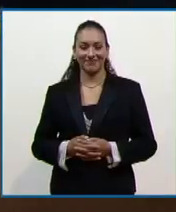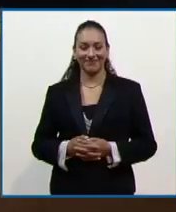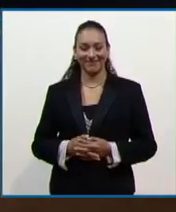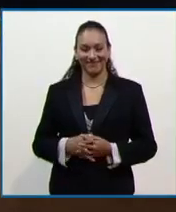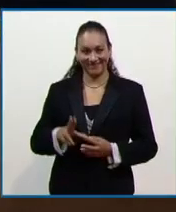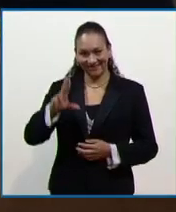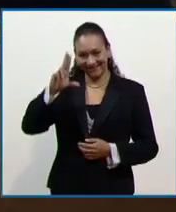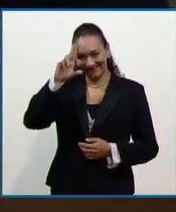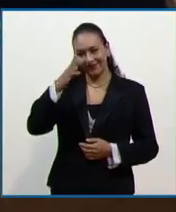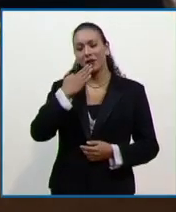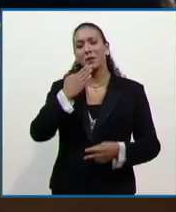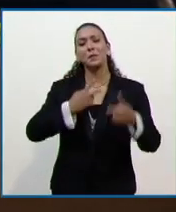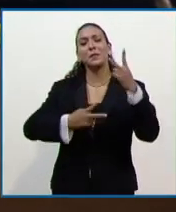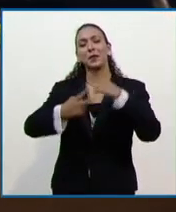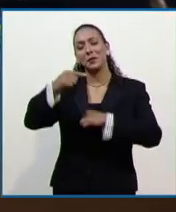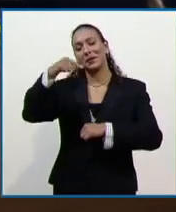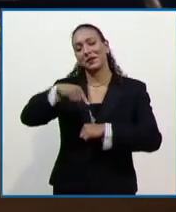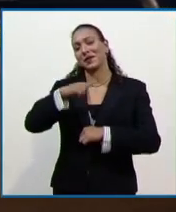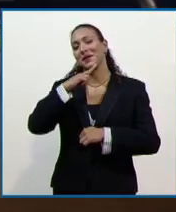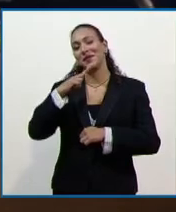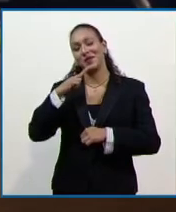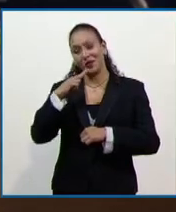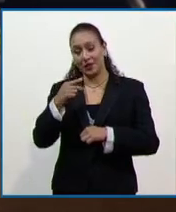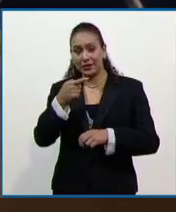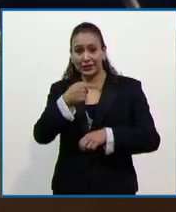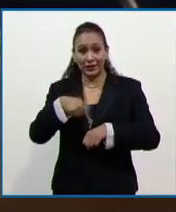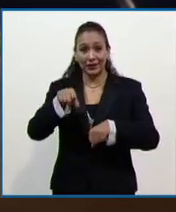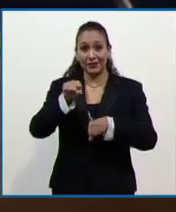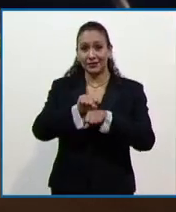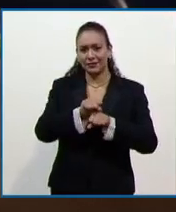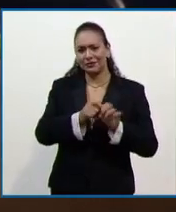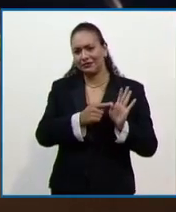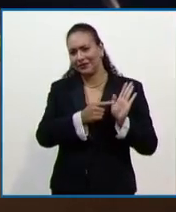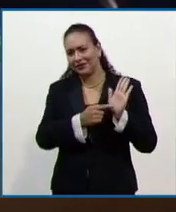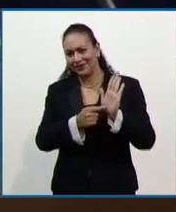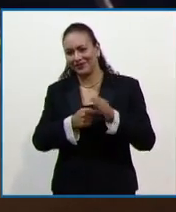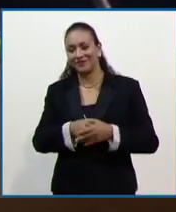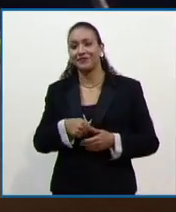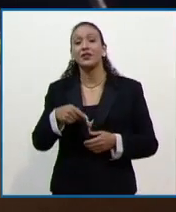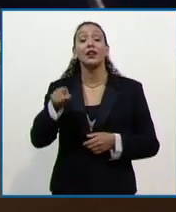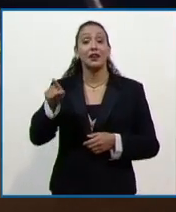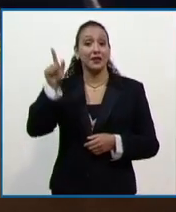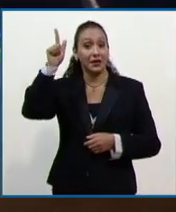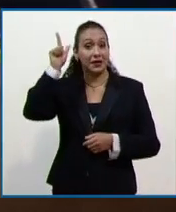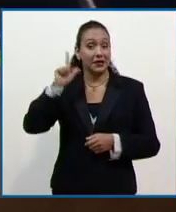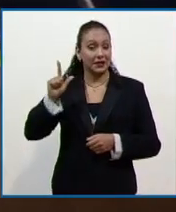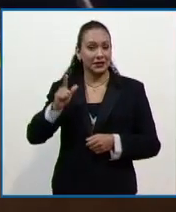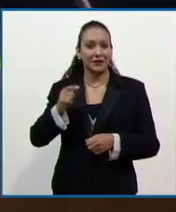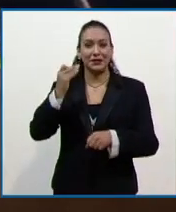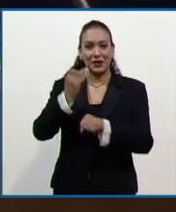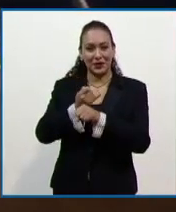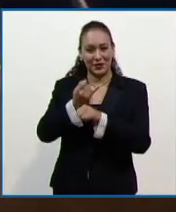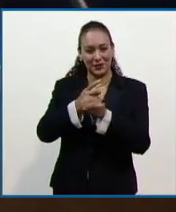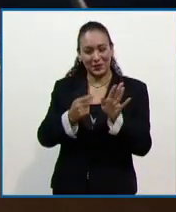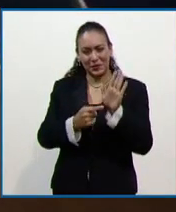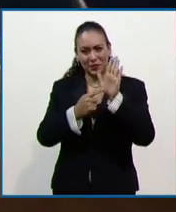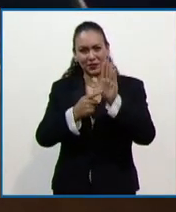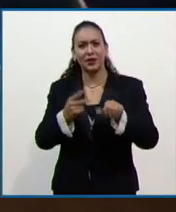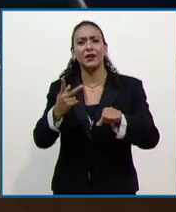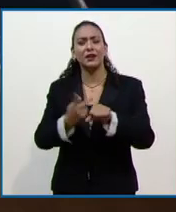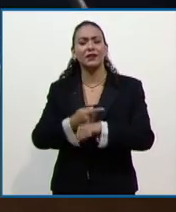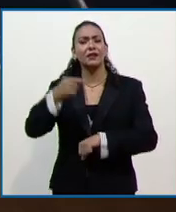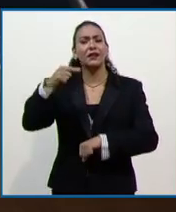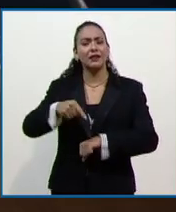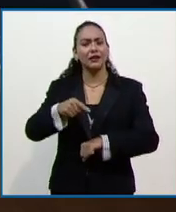Hola, ¿qué tal? Les damos la más cordial bienvenida a Semanario Judicial. Soy Lorena Sánchez Cabrera y tendré el gusto en los próximos minutos de darle cuenta de